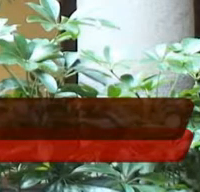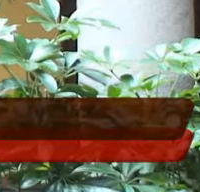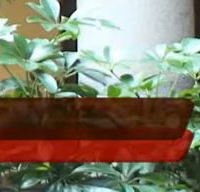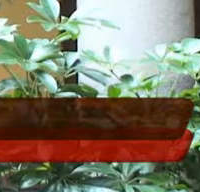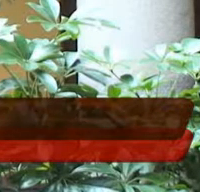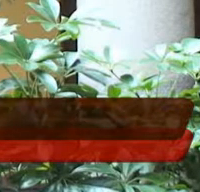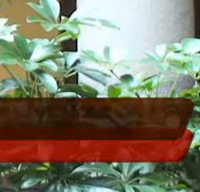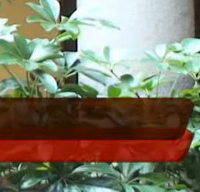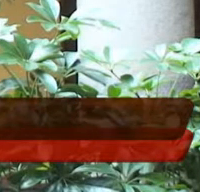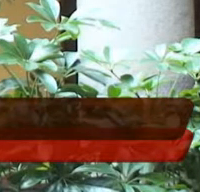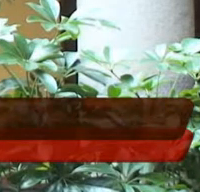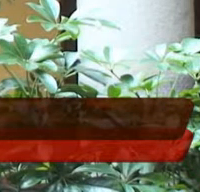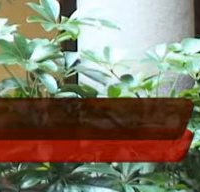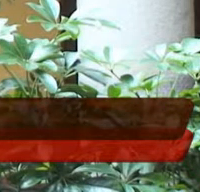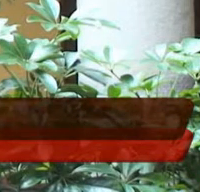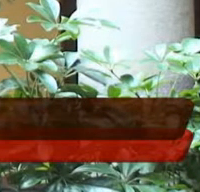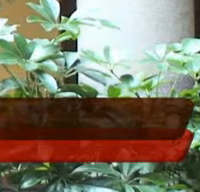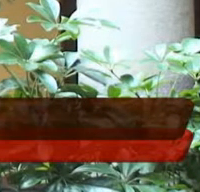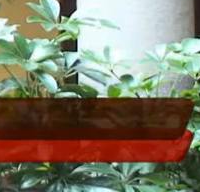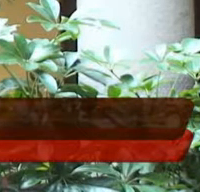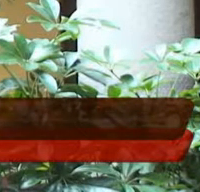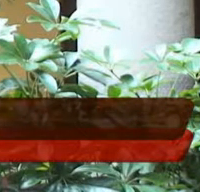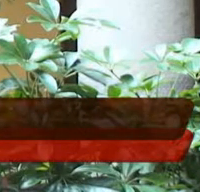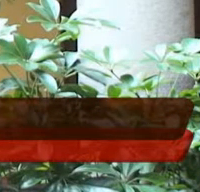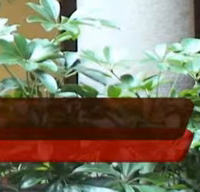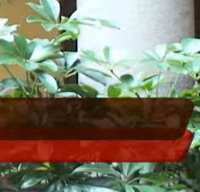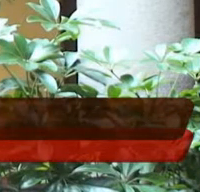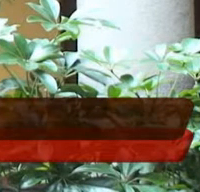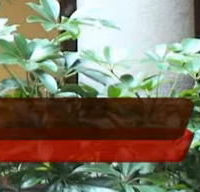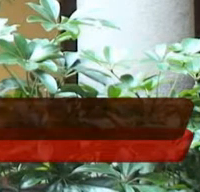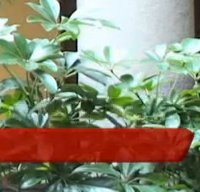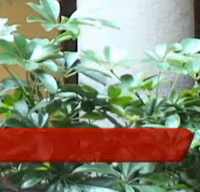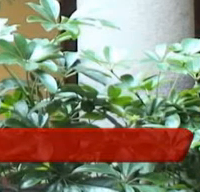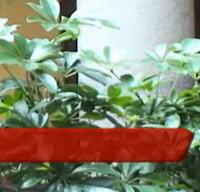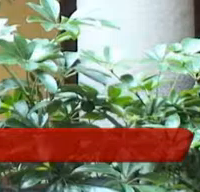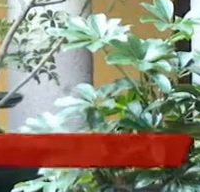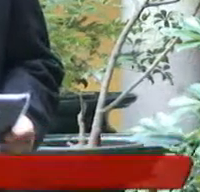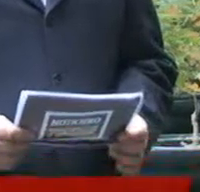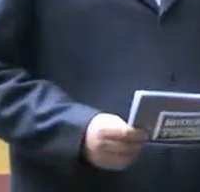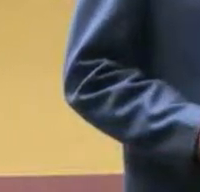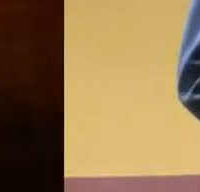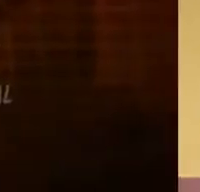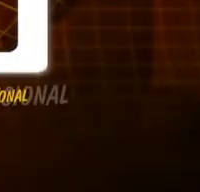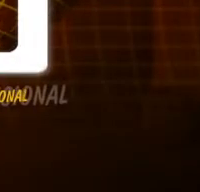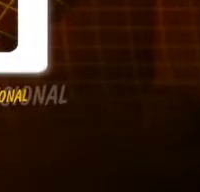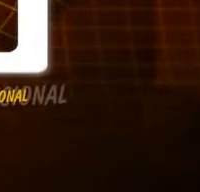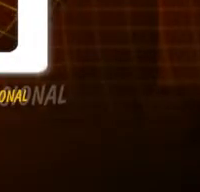sostuvo Fernando Castañeda, adjunto para asuntos constitucionales de la Defensoría del Pueblo.